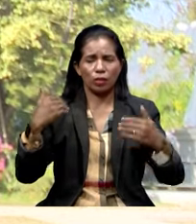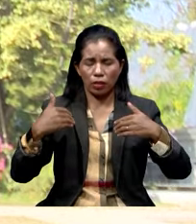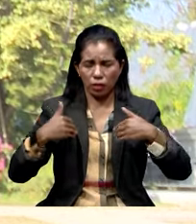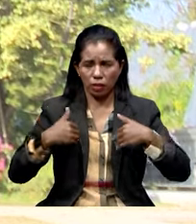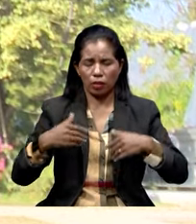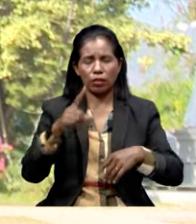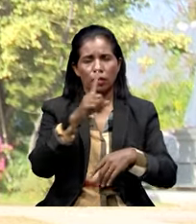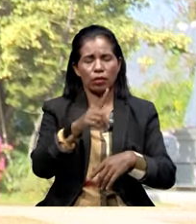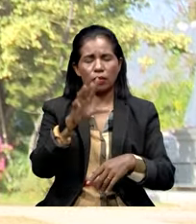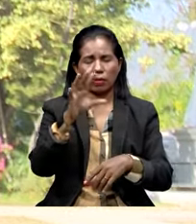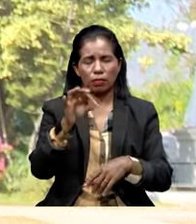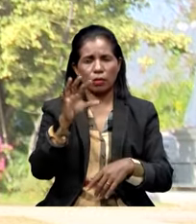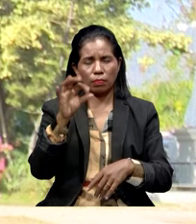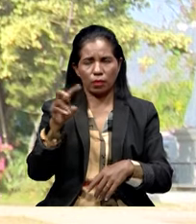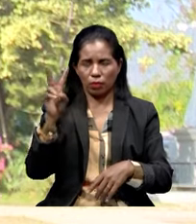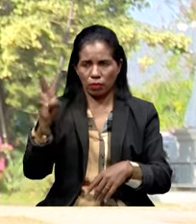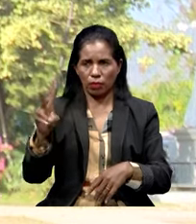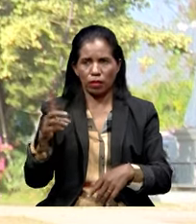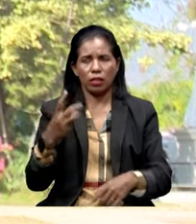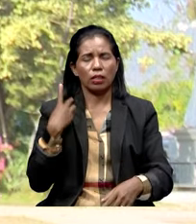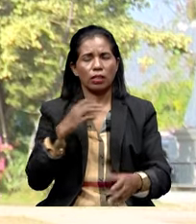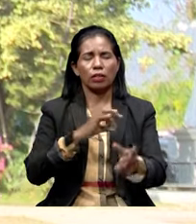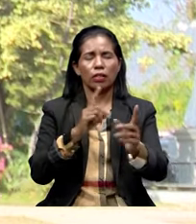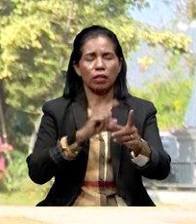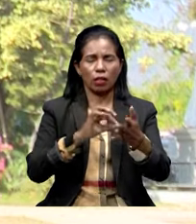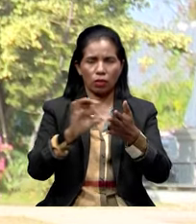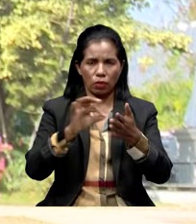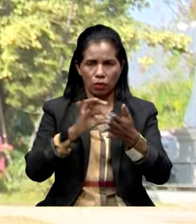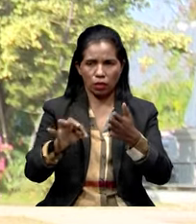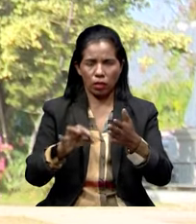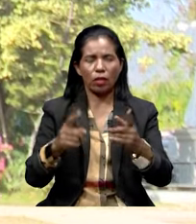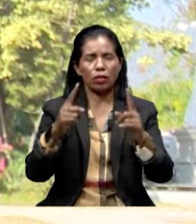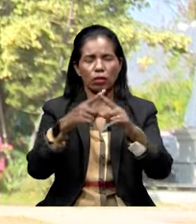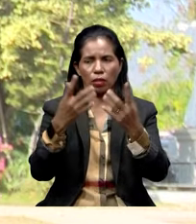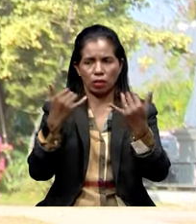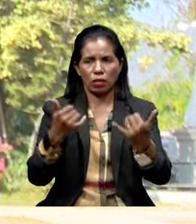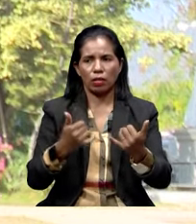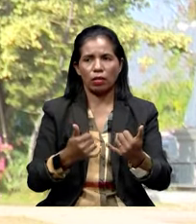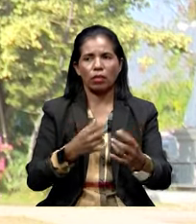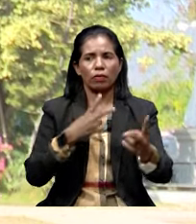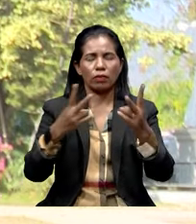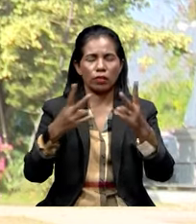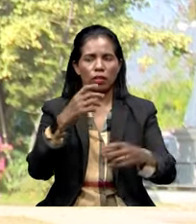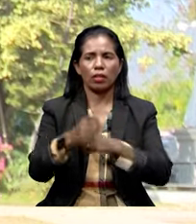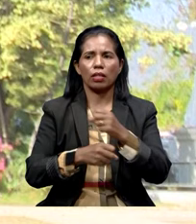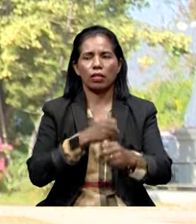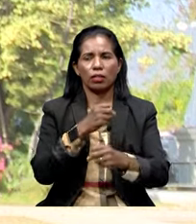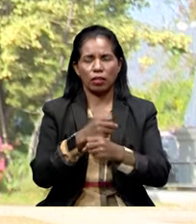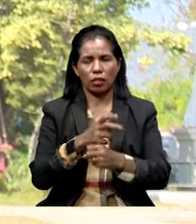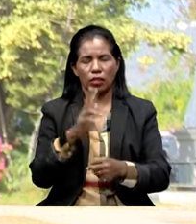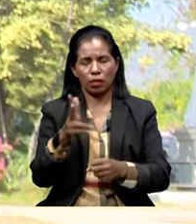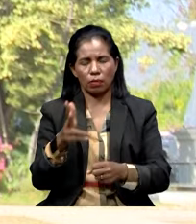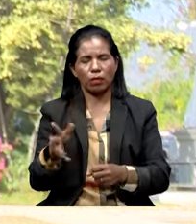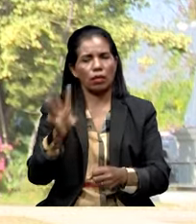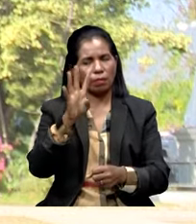dia 1992, se te contacar e calcular até agora, visita quase 34 anos